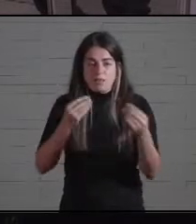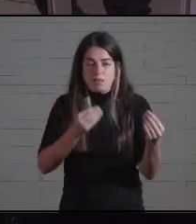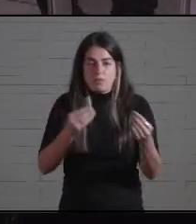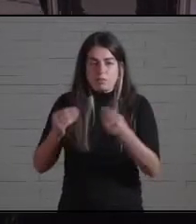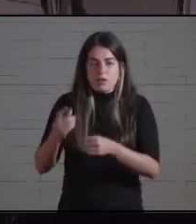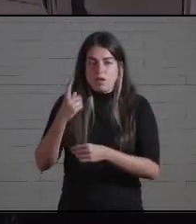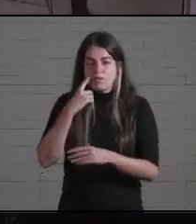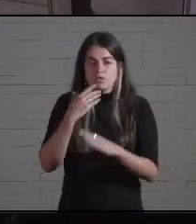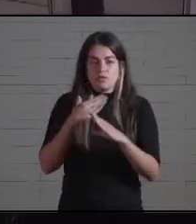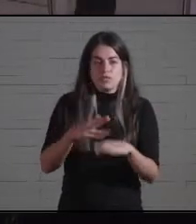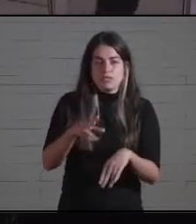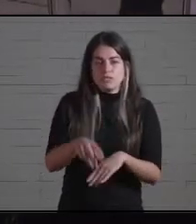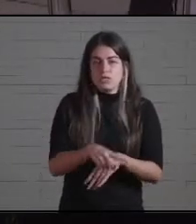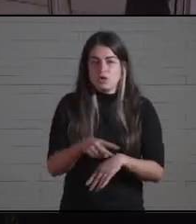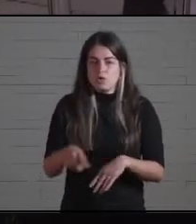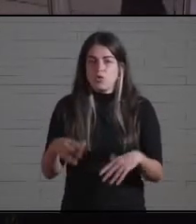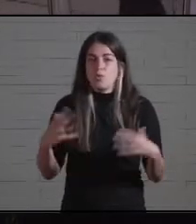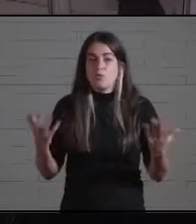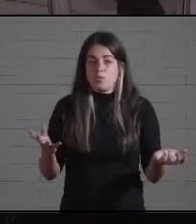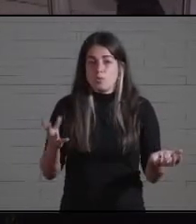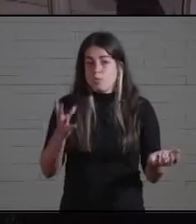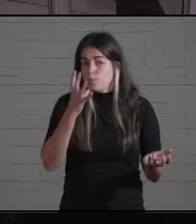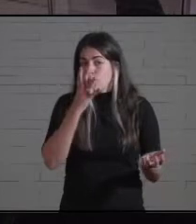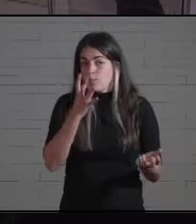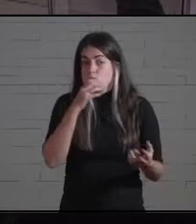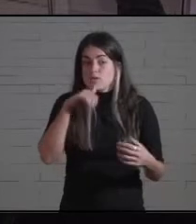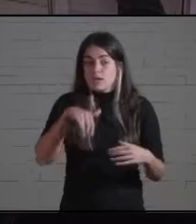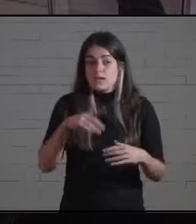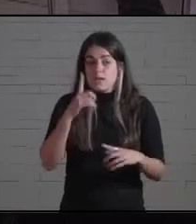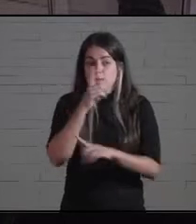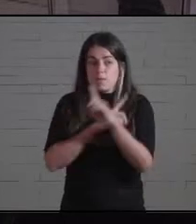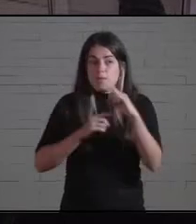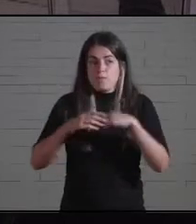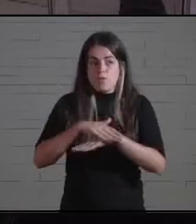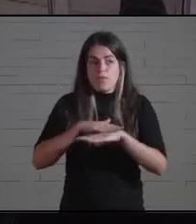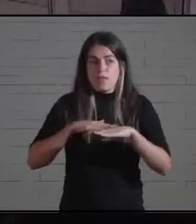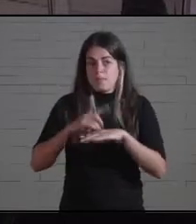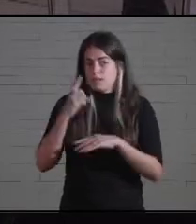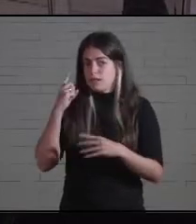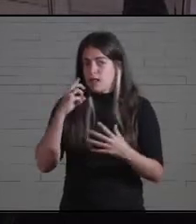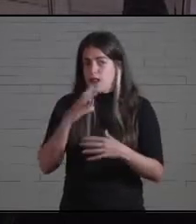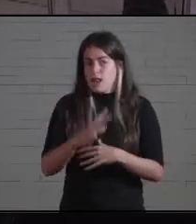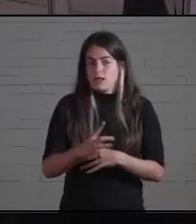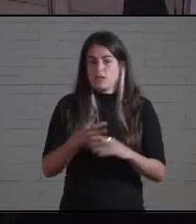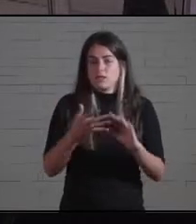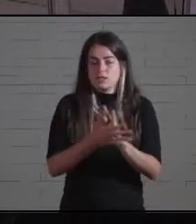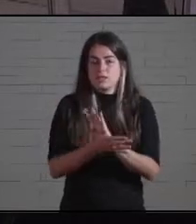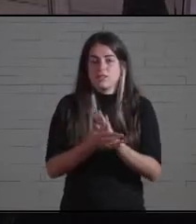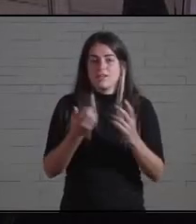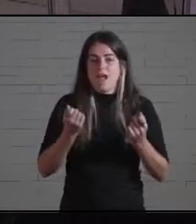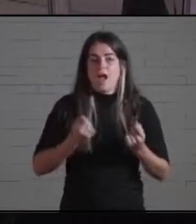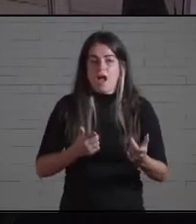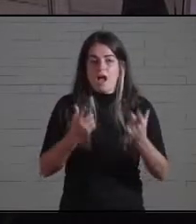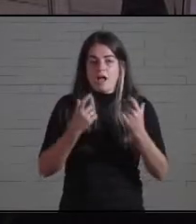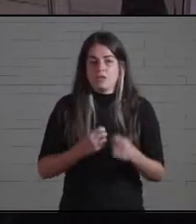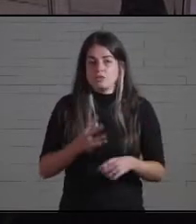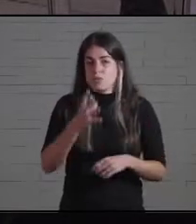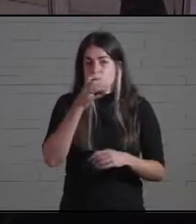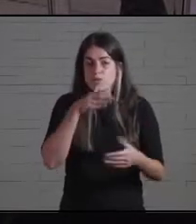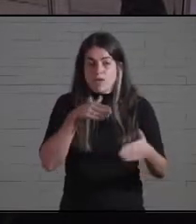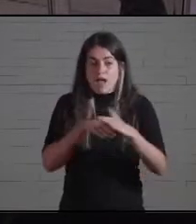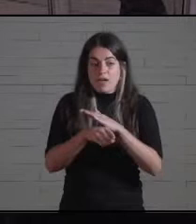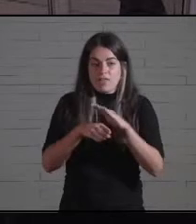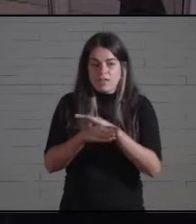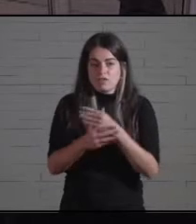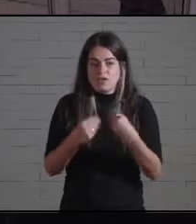es suficiente o no. Porque el problema fundamental que tenemos aquí hace décadas es también de gastos. Es que tenemos un problema de acceso a la